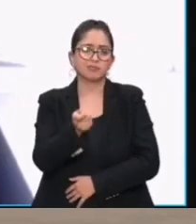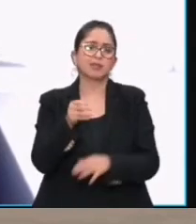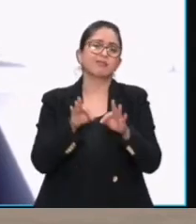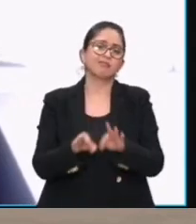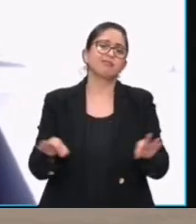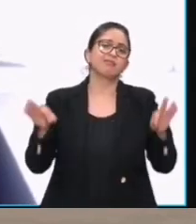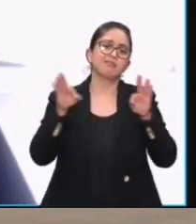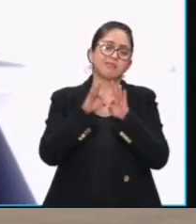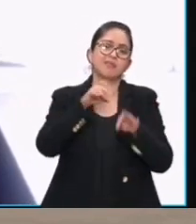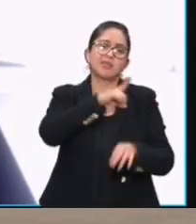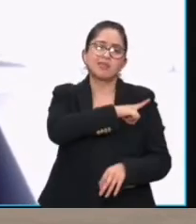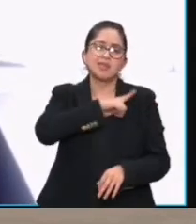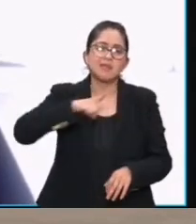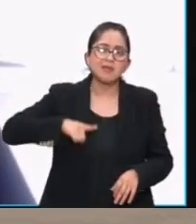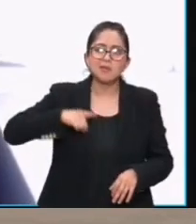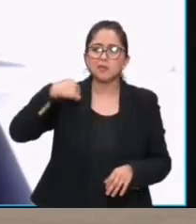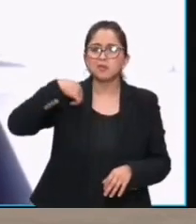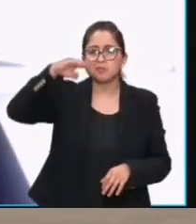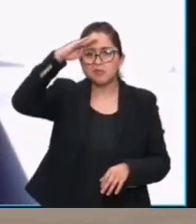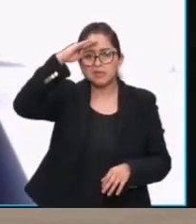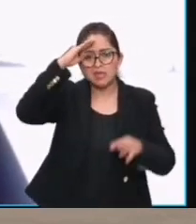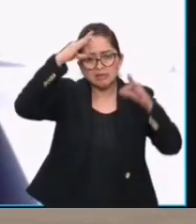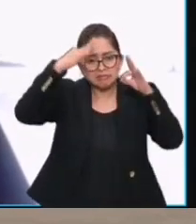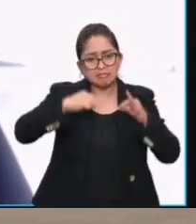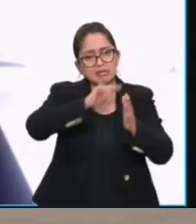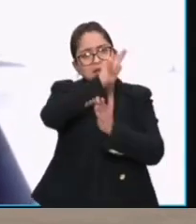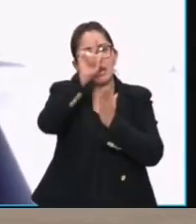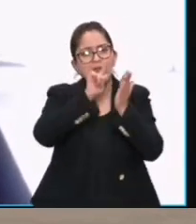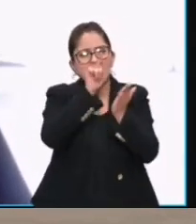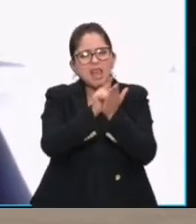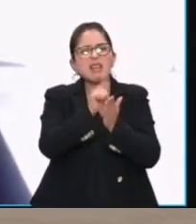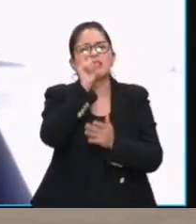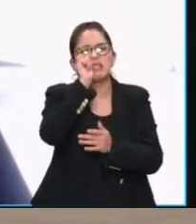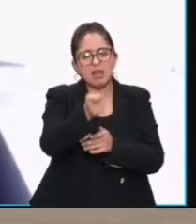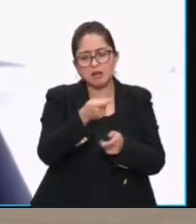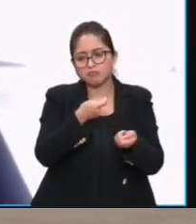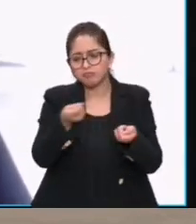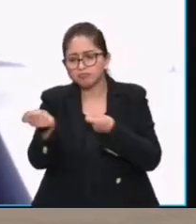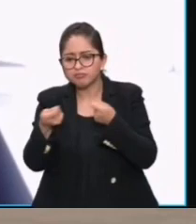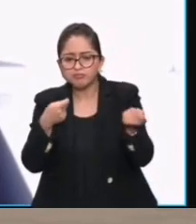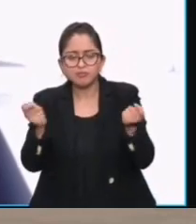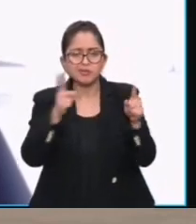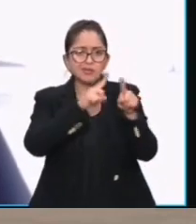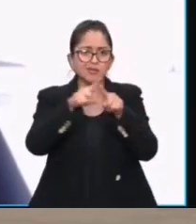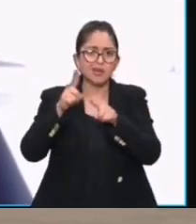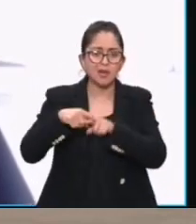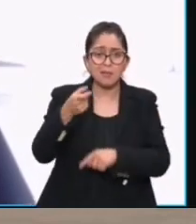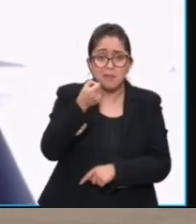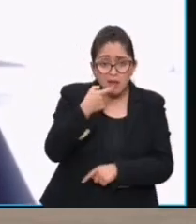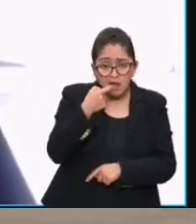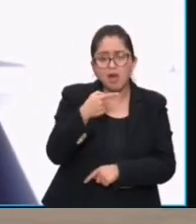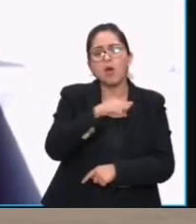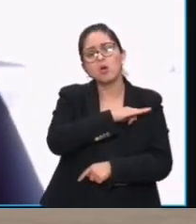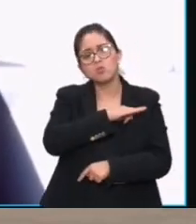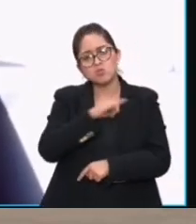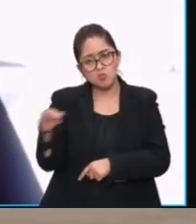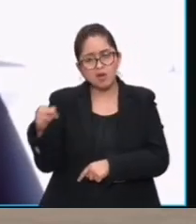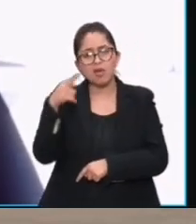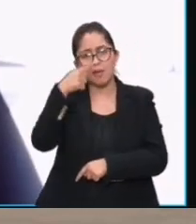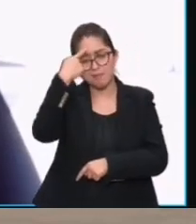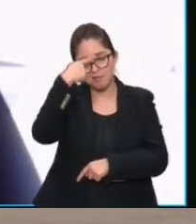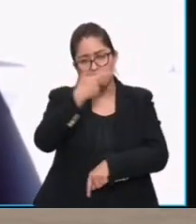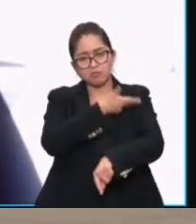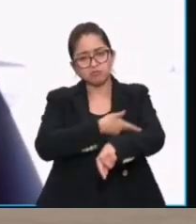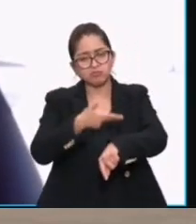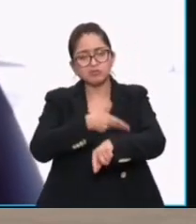un planteamiento que pueda tener la legalidad para que el suministro y producción de medicamentos también pueda ser parte de las